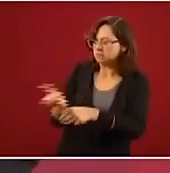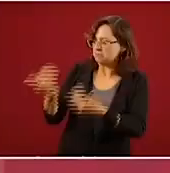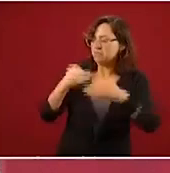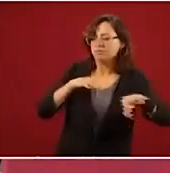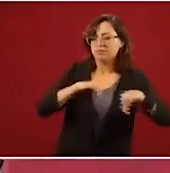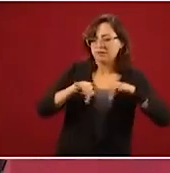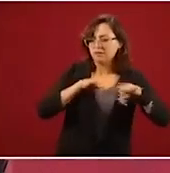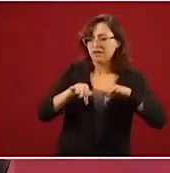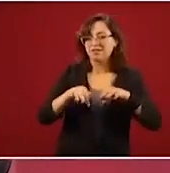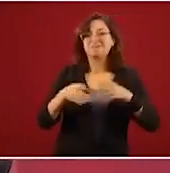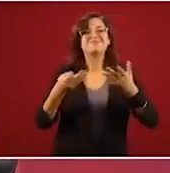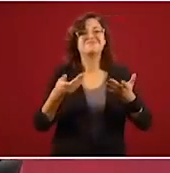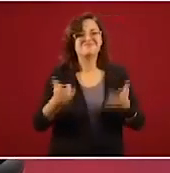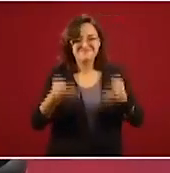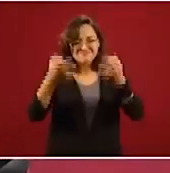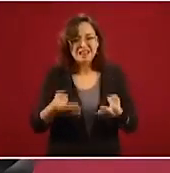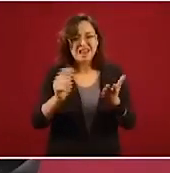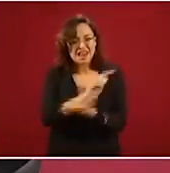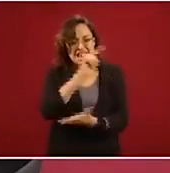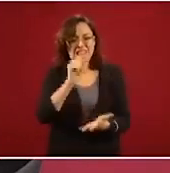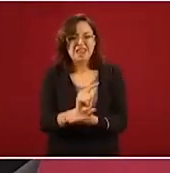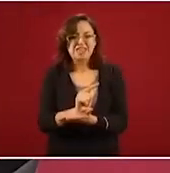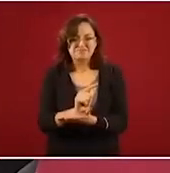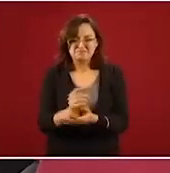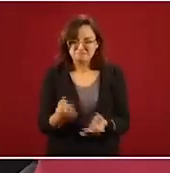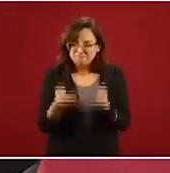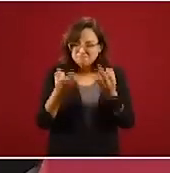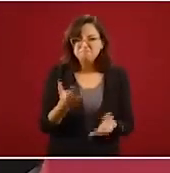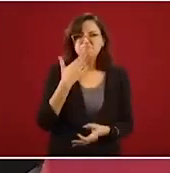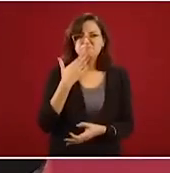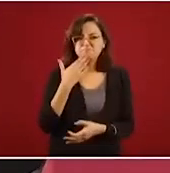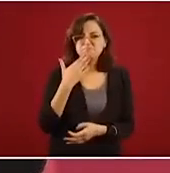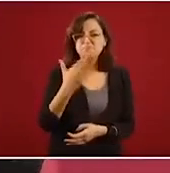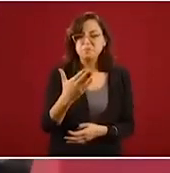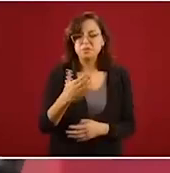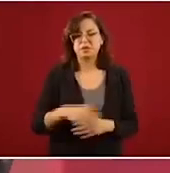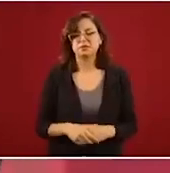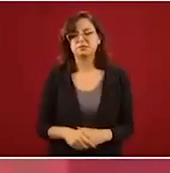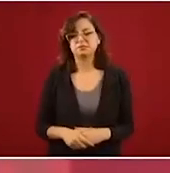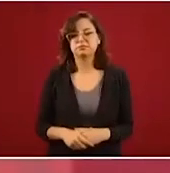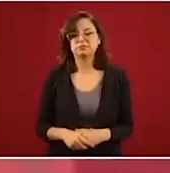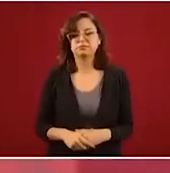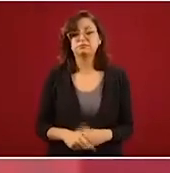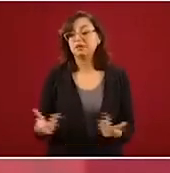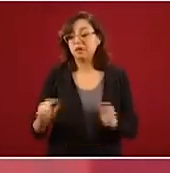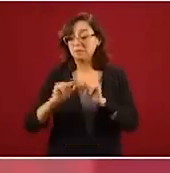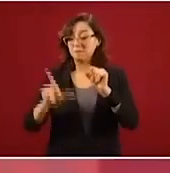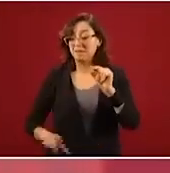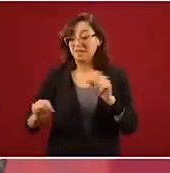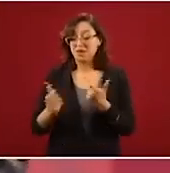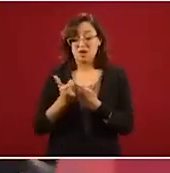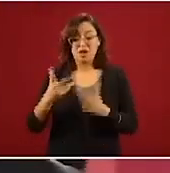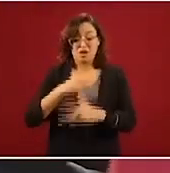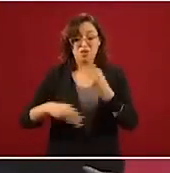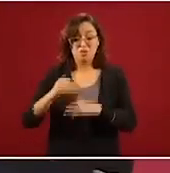en condiciones de legalidad. ¿Sí? Si desarrollamos la economía nacional,